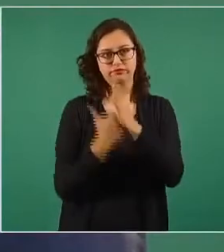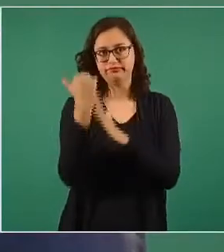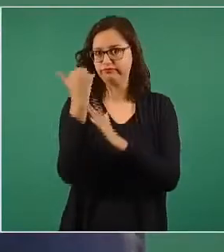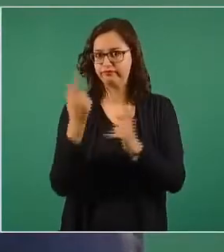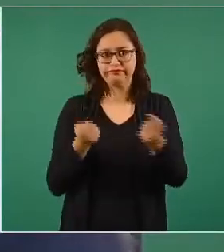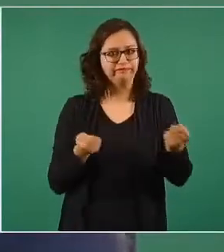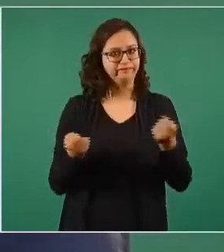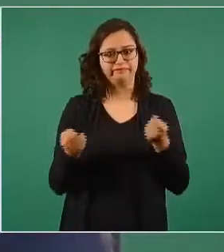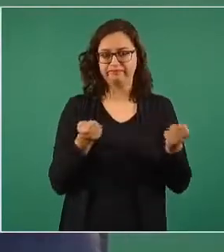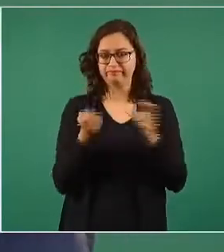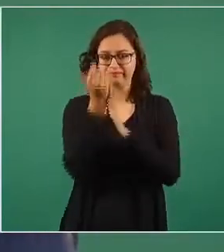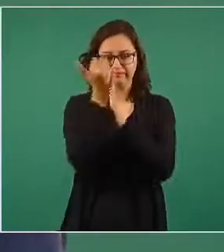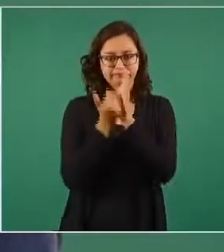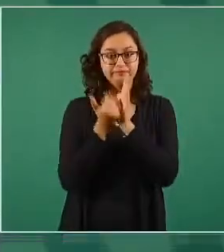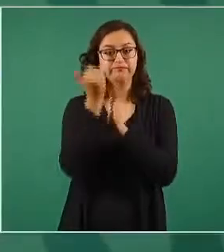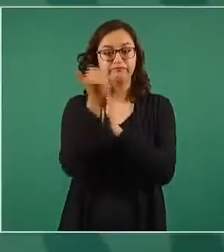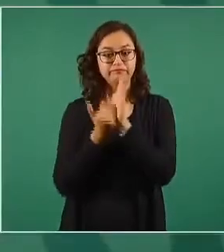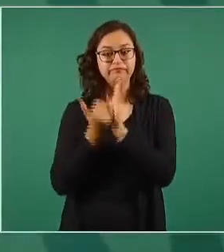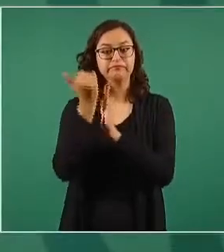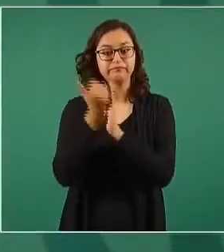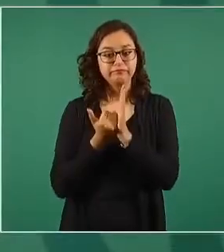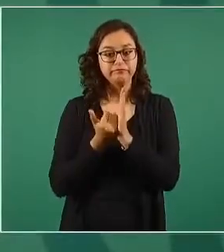Entonces, vamos bien